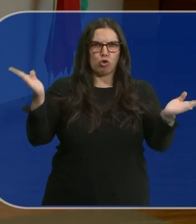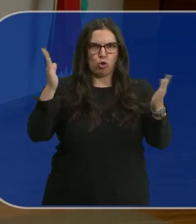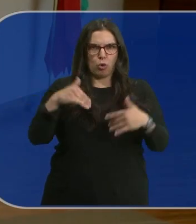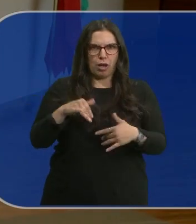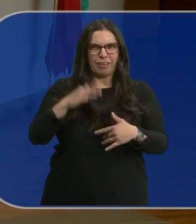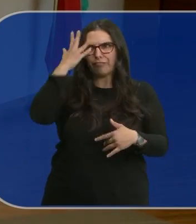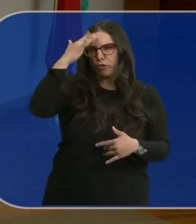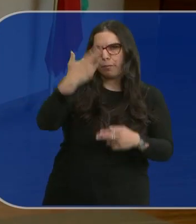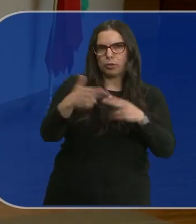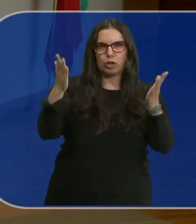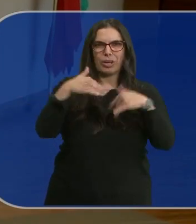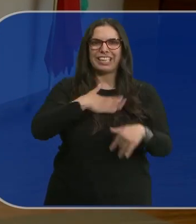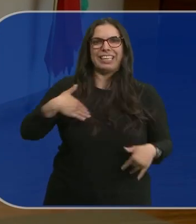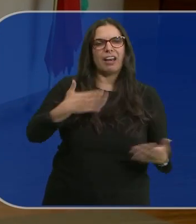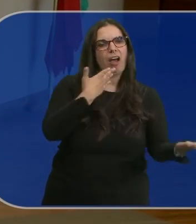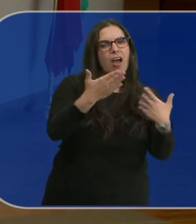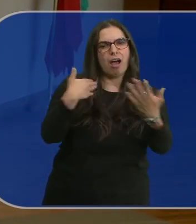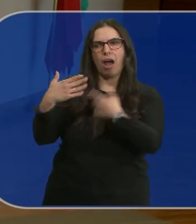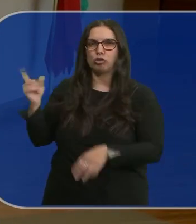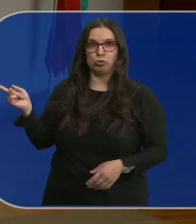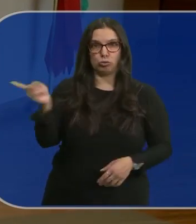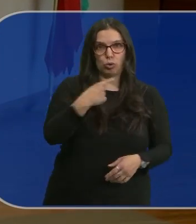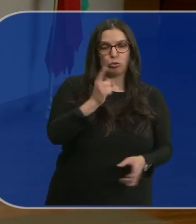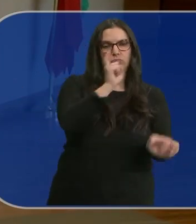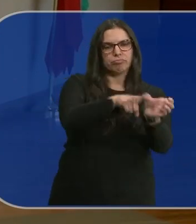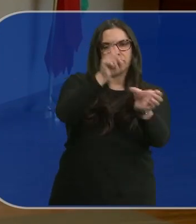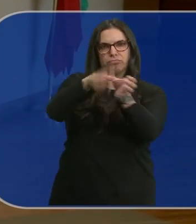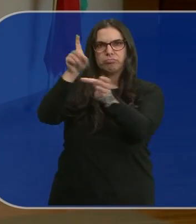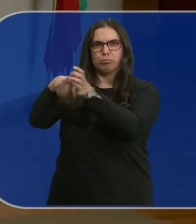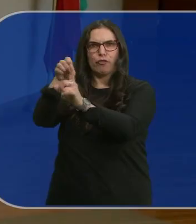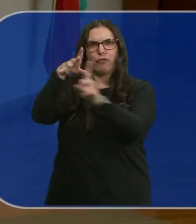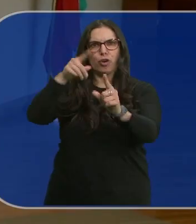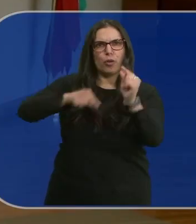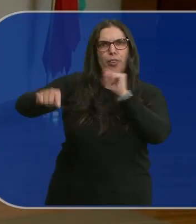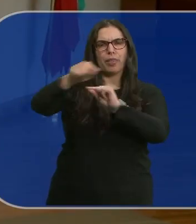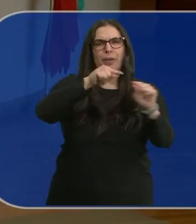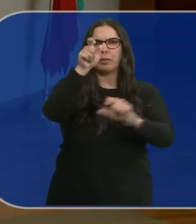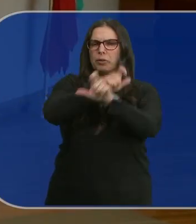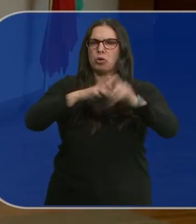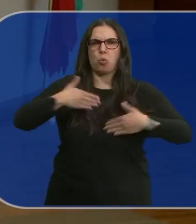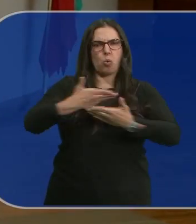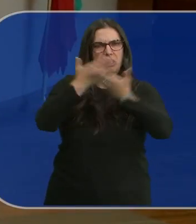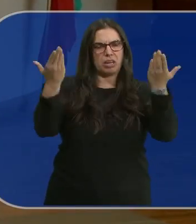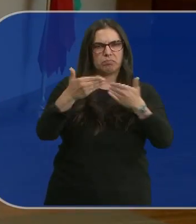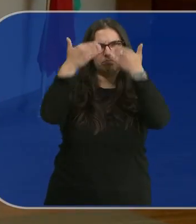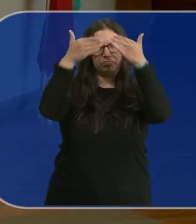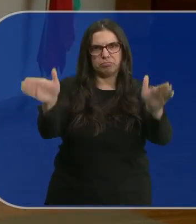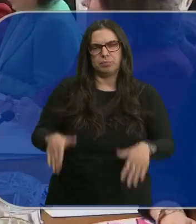con vocación de dialogar con todas las posturas y de participar en foros de debate con cualquier persona.